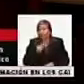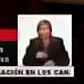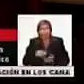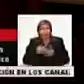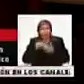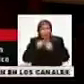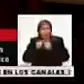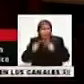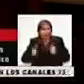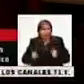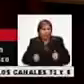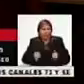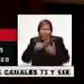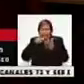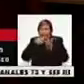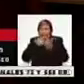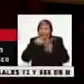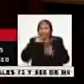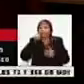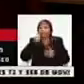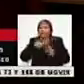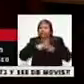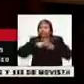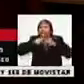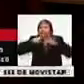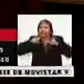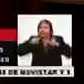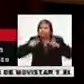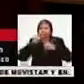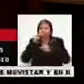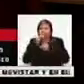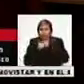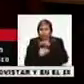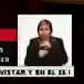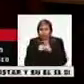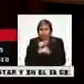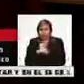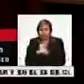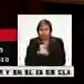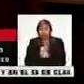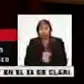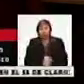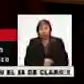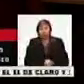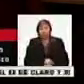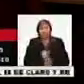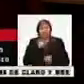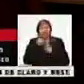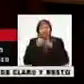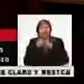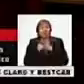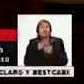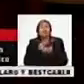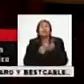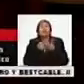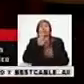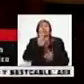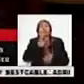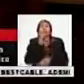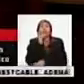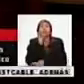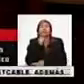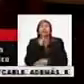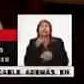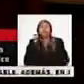trazados que están en las grandes logias a nivel mundial de la masonería, le preguntan cuál es su